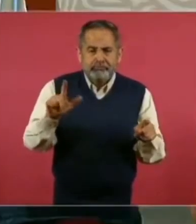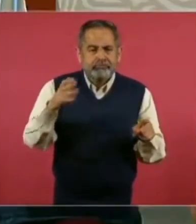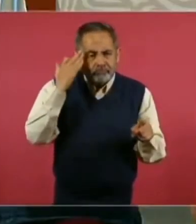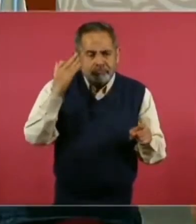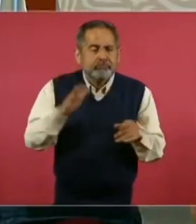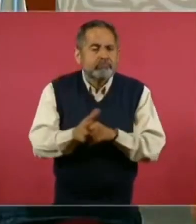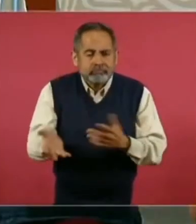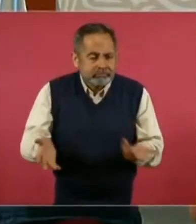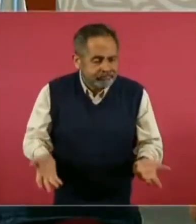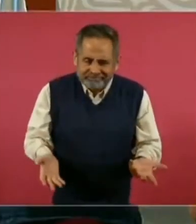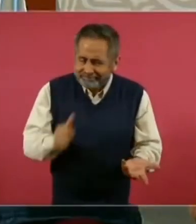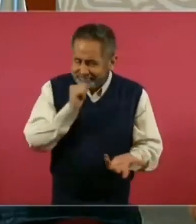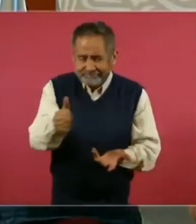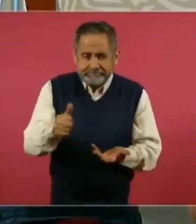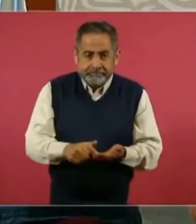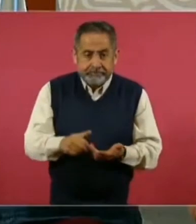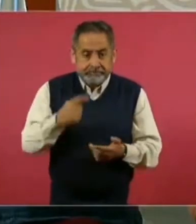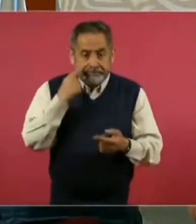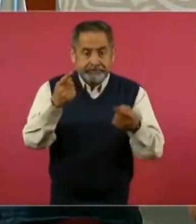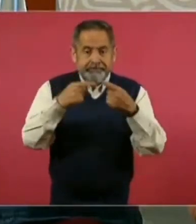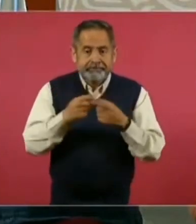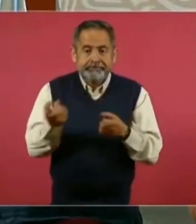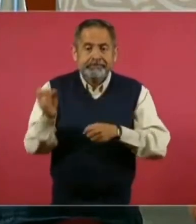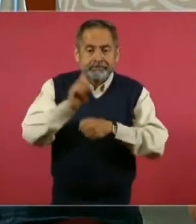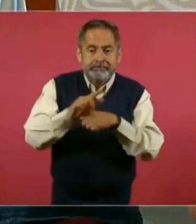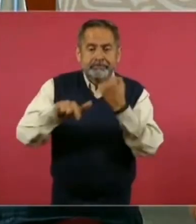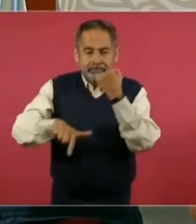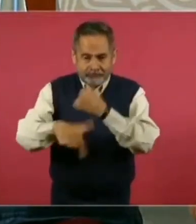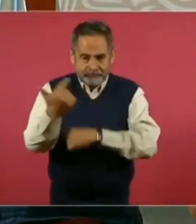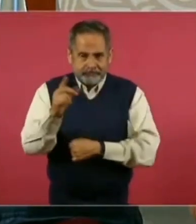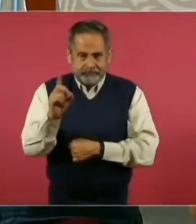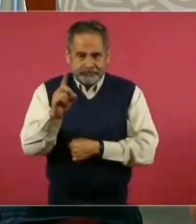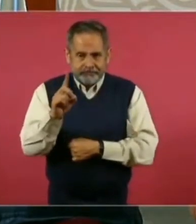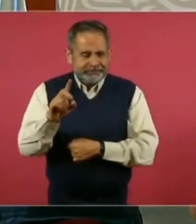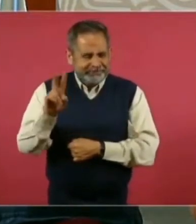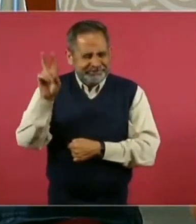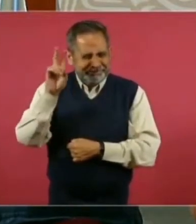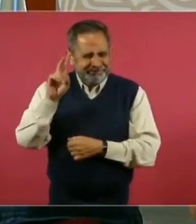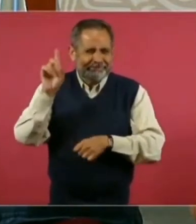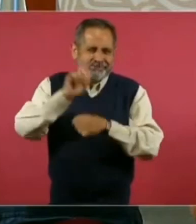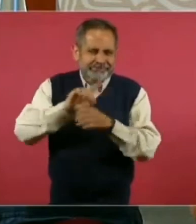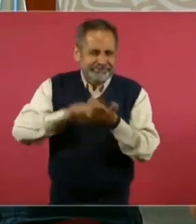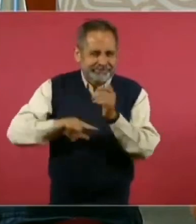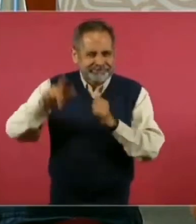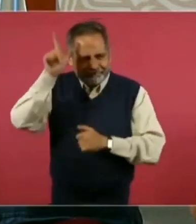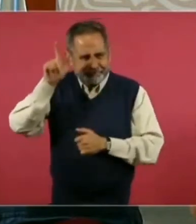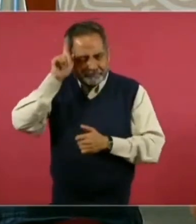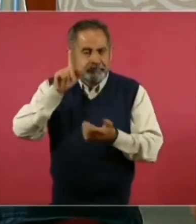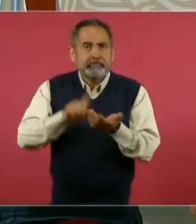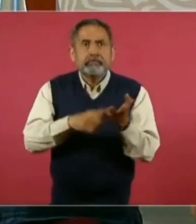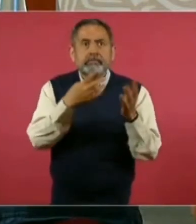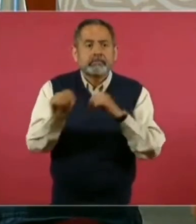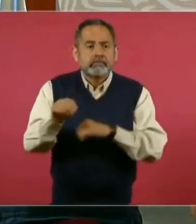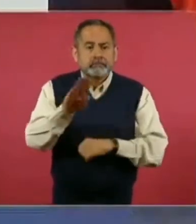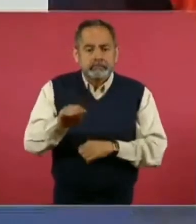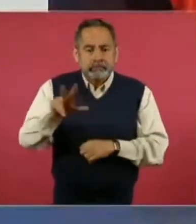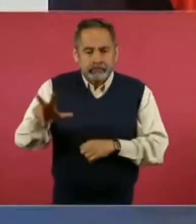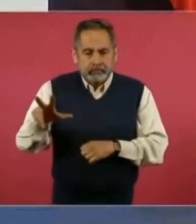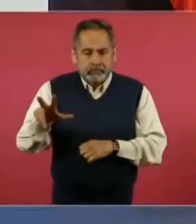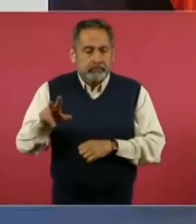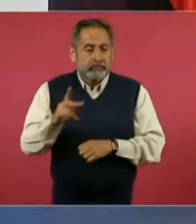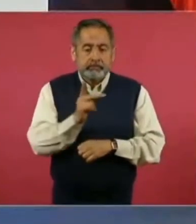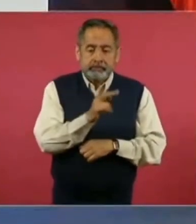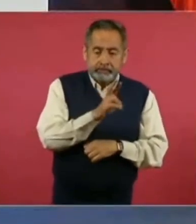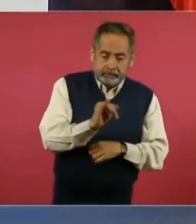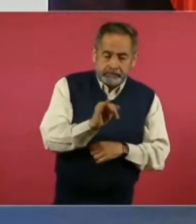El 12 de diciembre, Día de la Virgen de Guadalupe, de 1998, diputados del